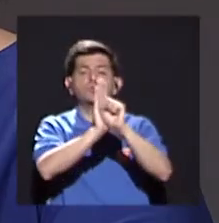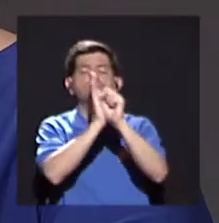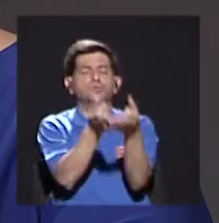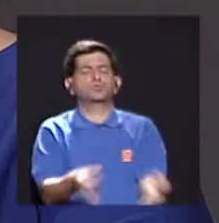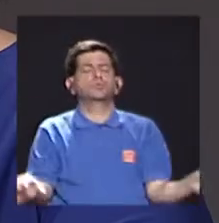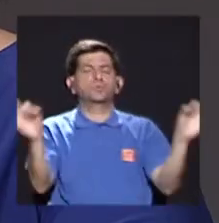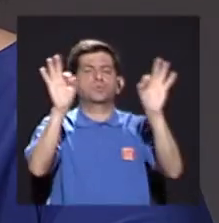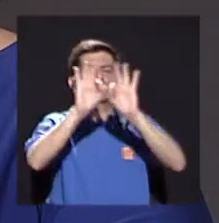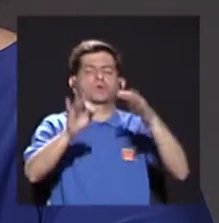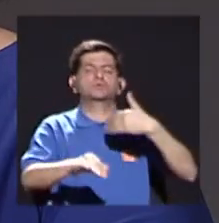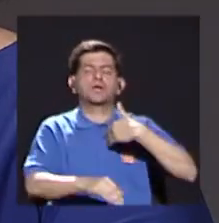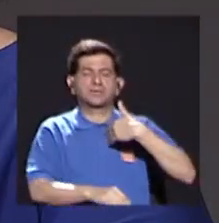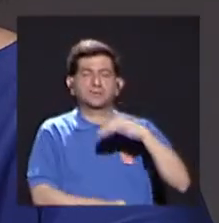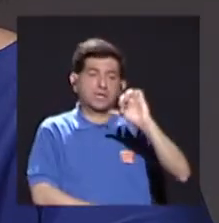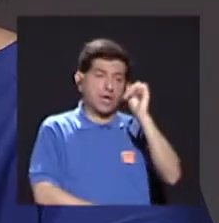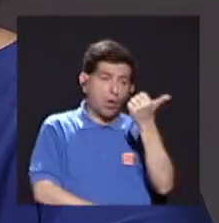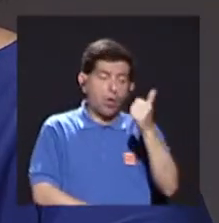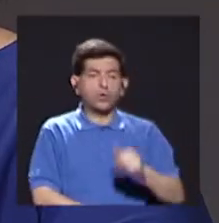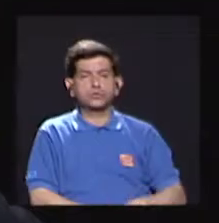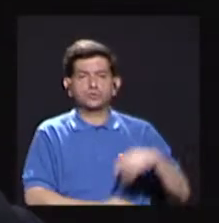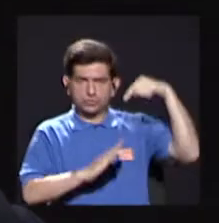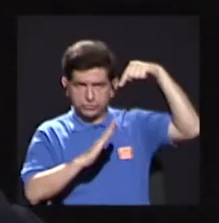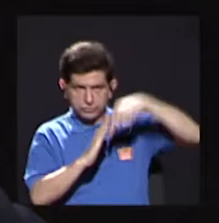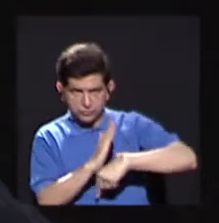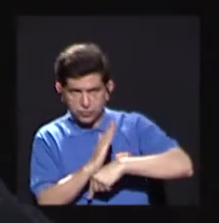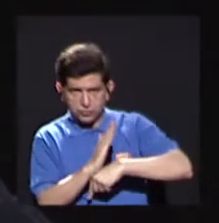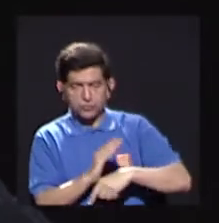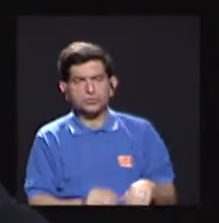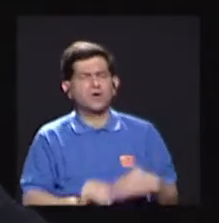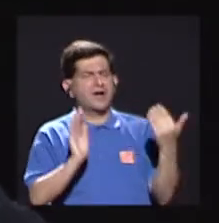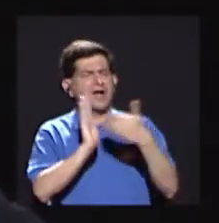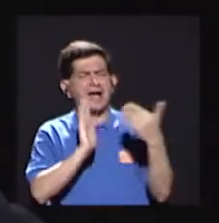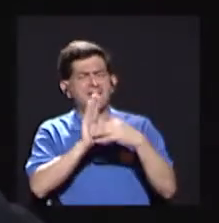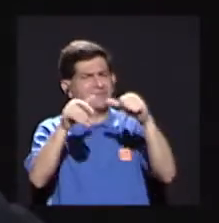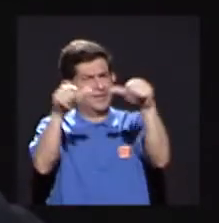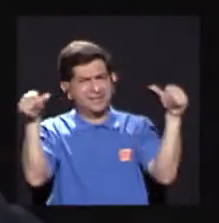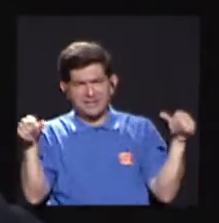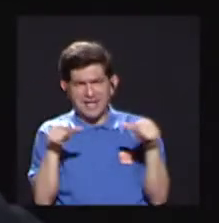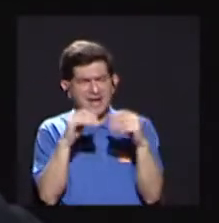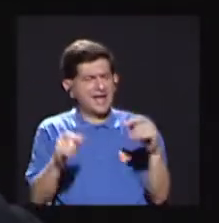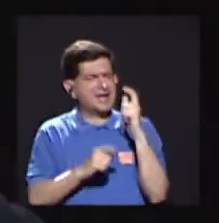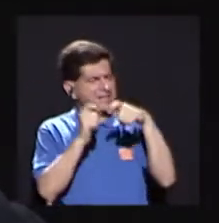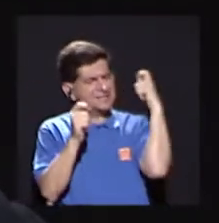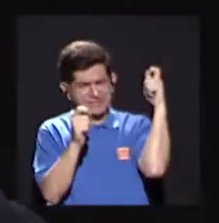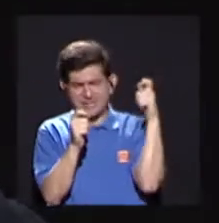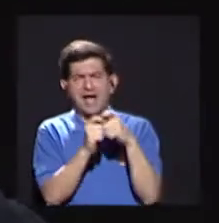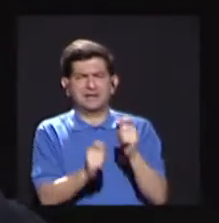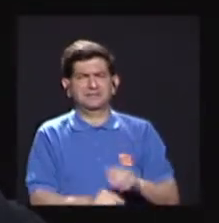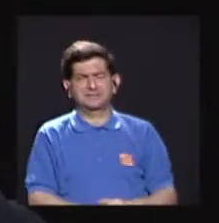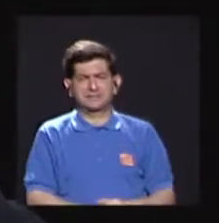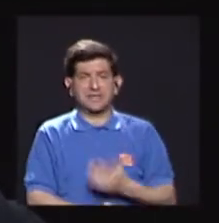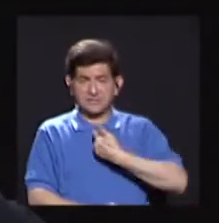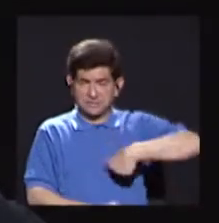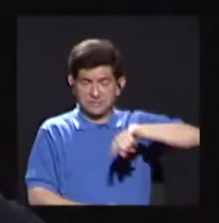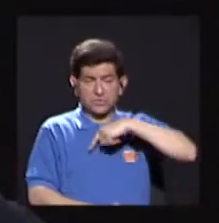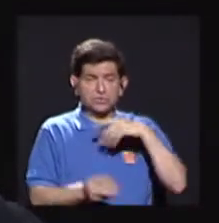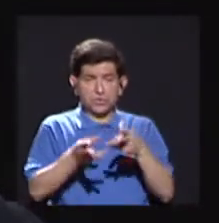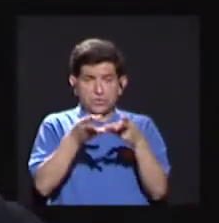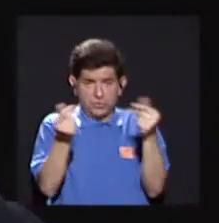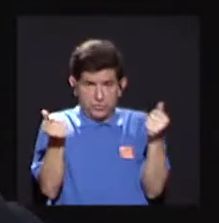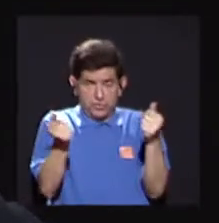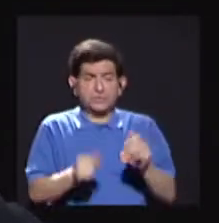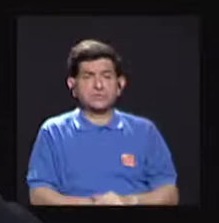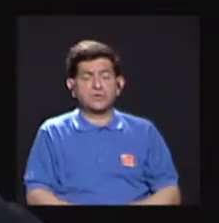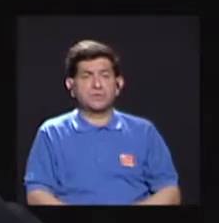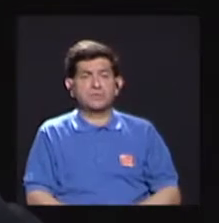importantes tomar los otros fueron por el fondo y afectaron a sectores también muy específicos el que es que nosotros nos volviéramos poner